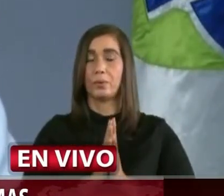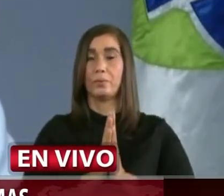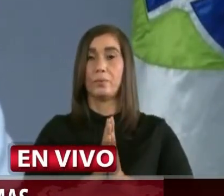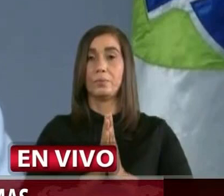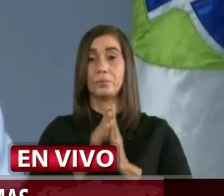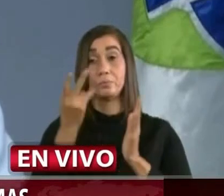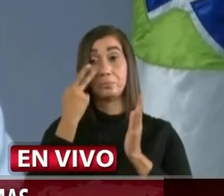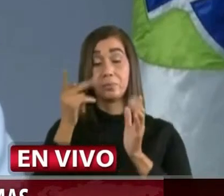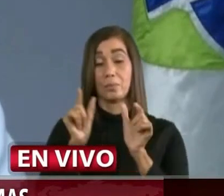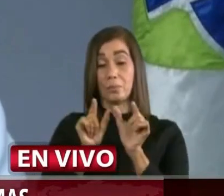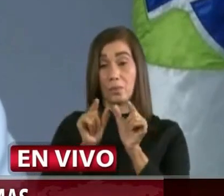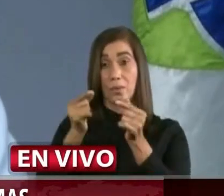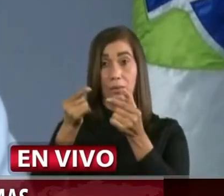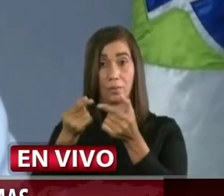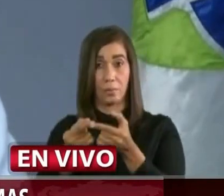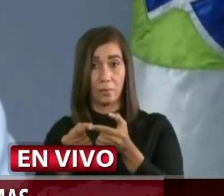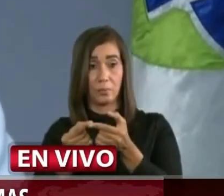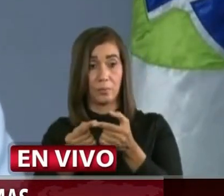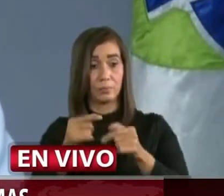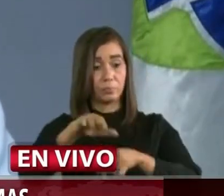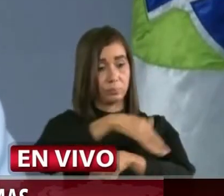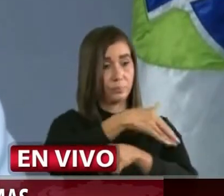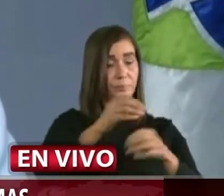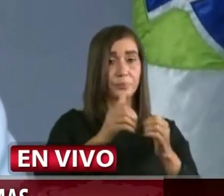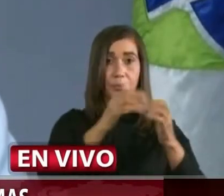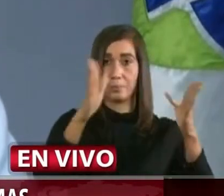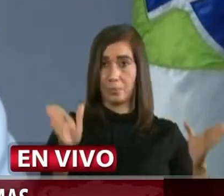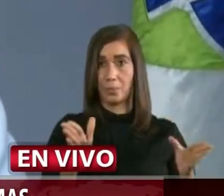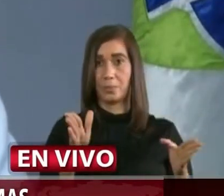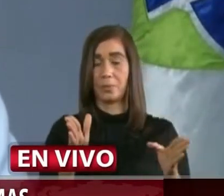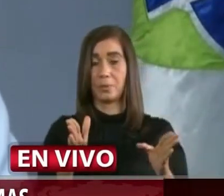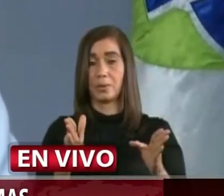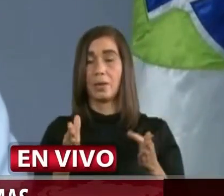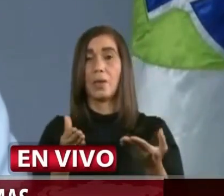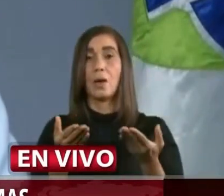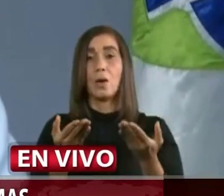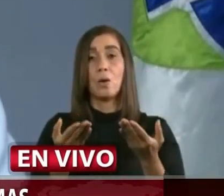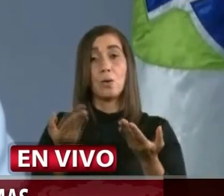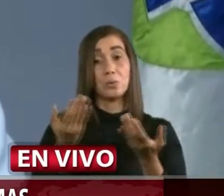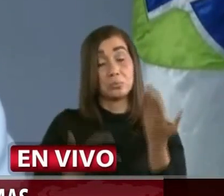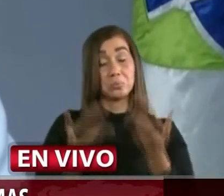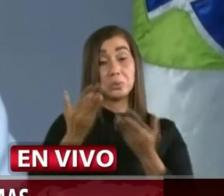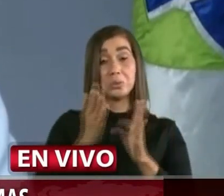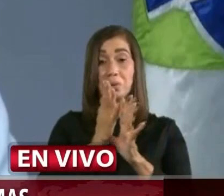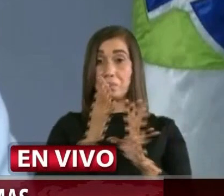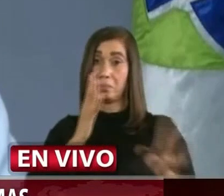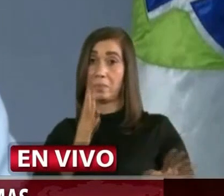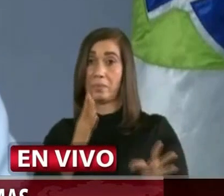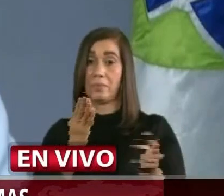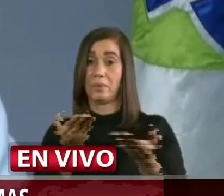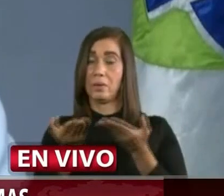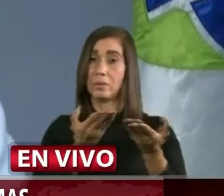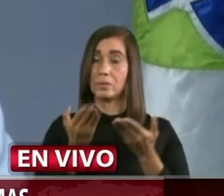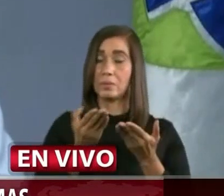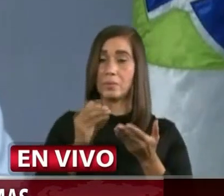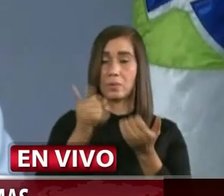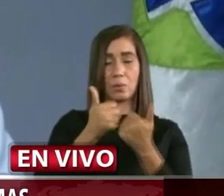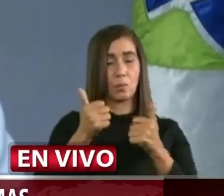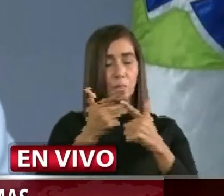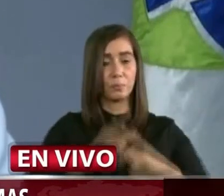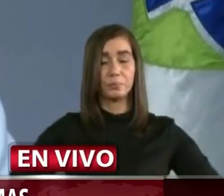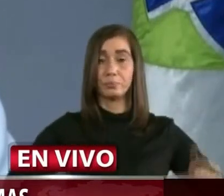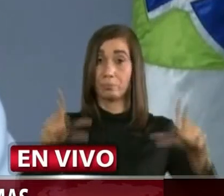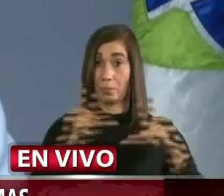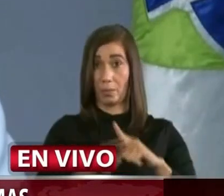de personas o en lugares públicos o despendio de bienes y servicios en cualquier